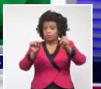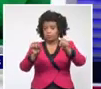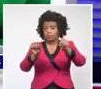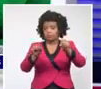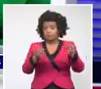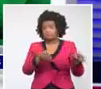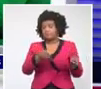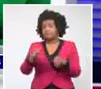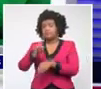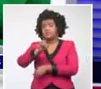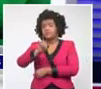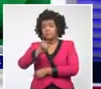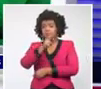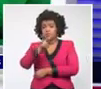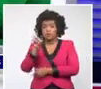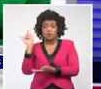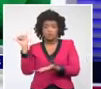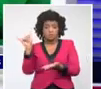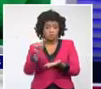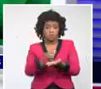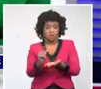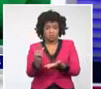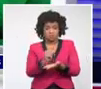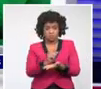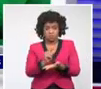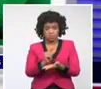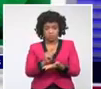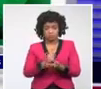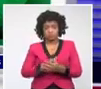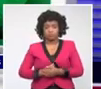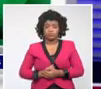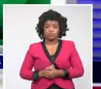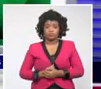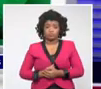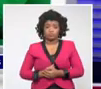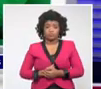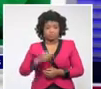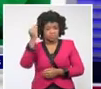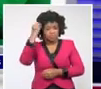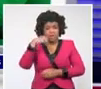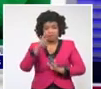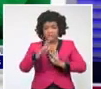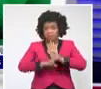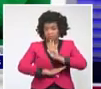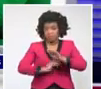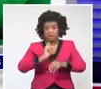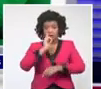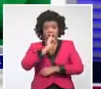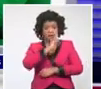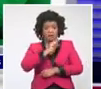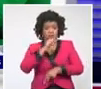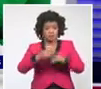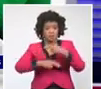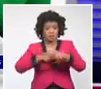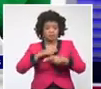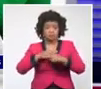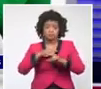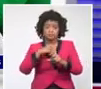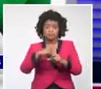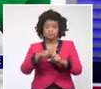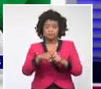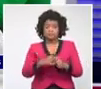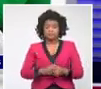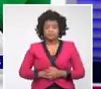16 personas que arribaron recientemente a Cuba y por el protocolo establecido, pues se hizo el